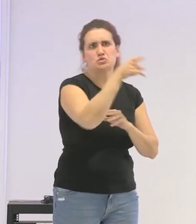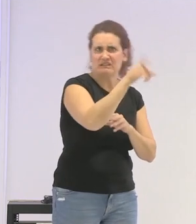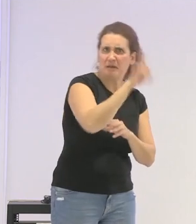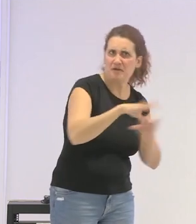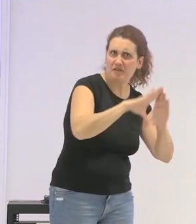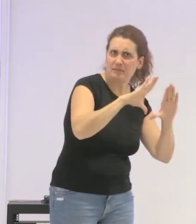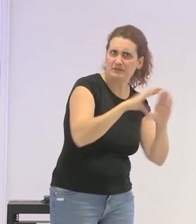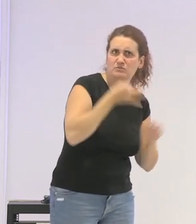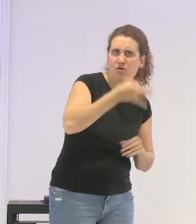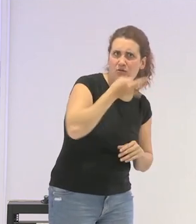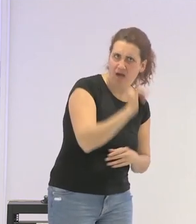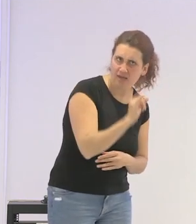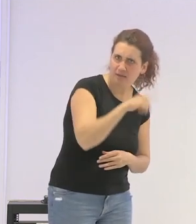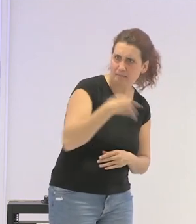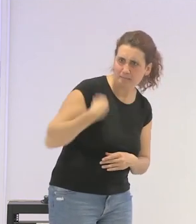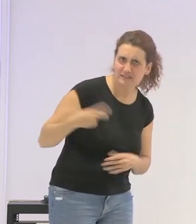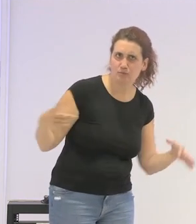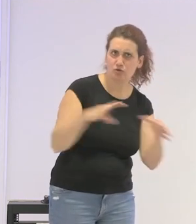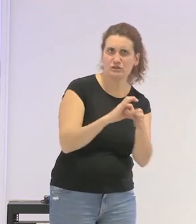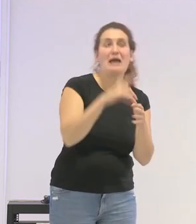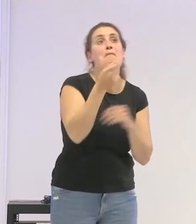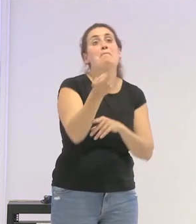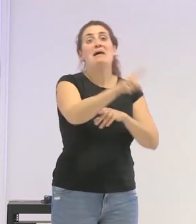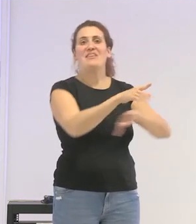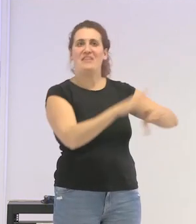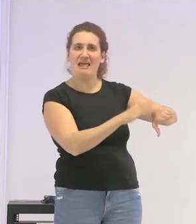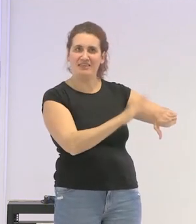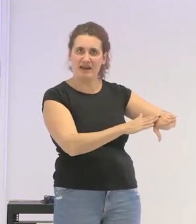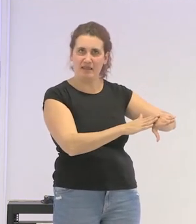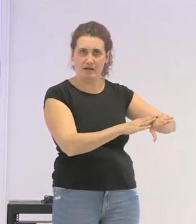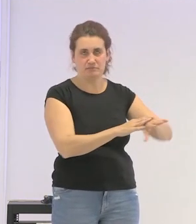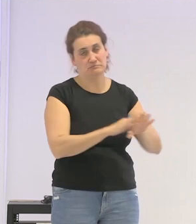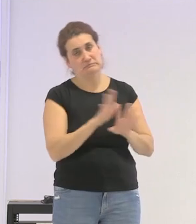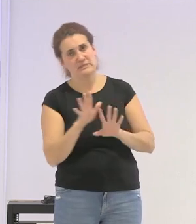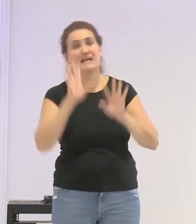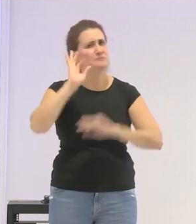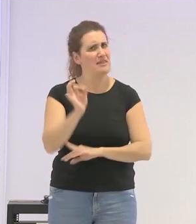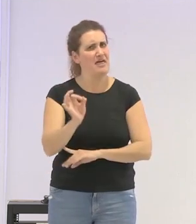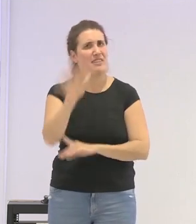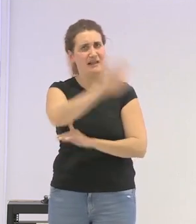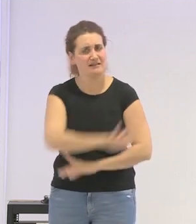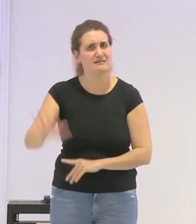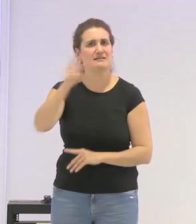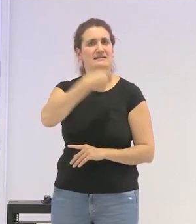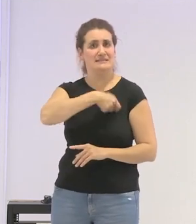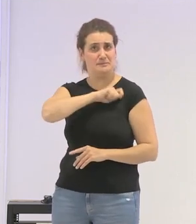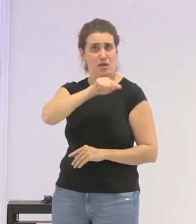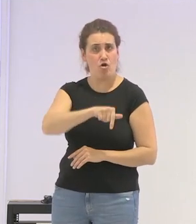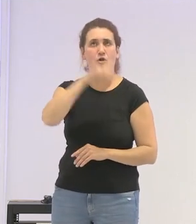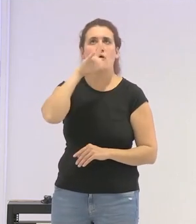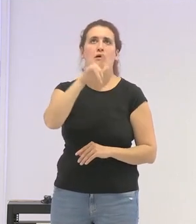supuestamente vienen de la izquierda. Es verdad que en el Estado español, o bueno, en general, probablemente en buena parte del